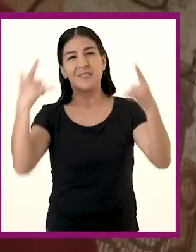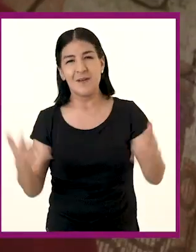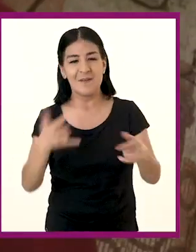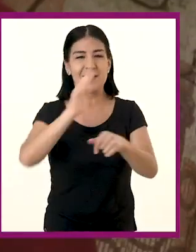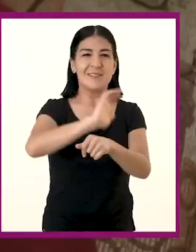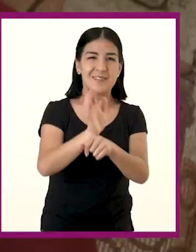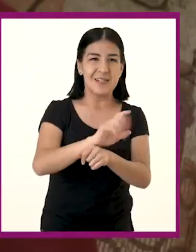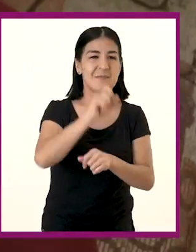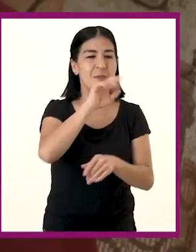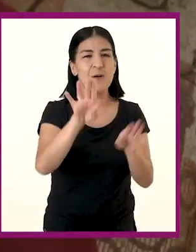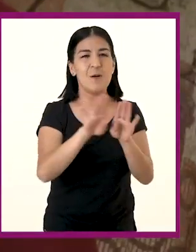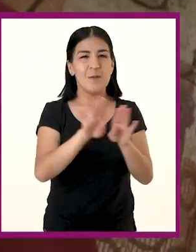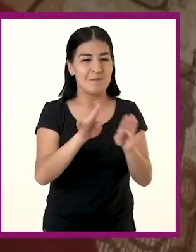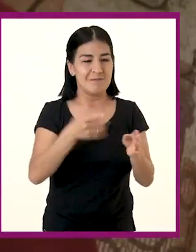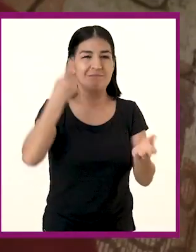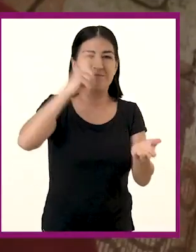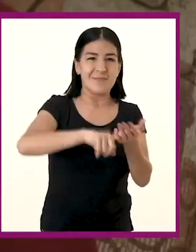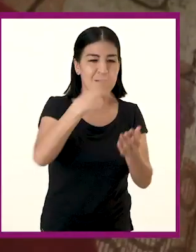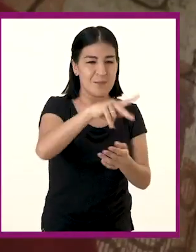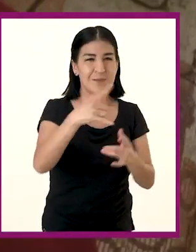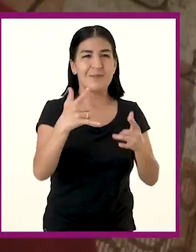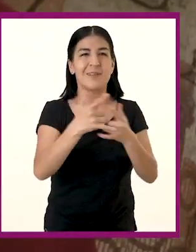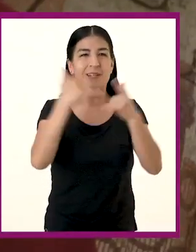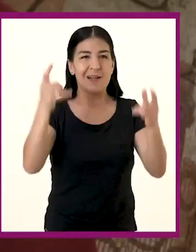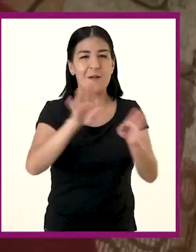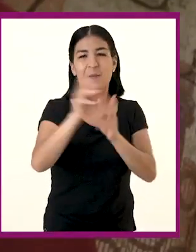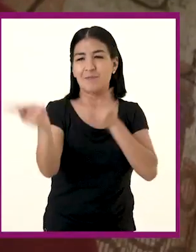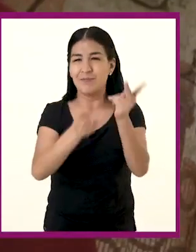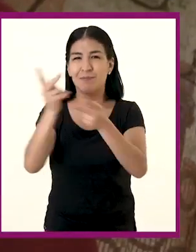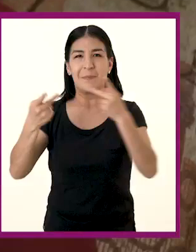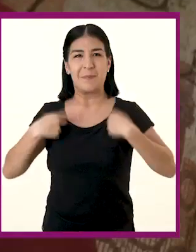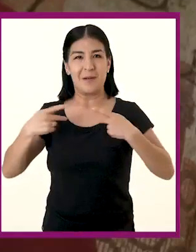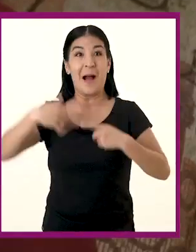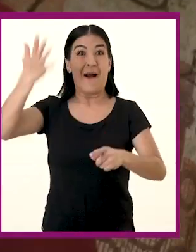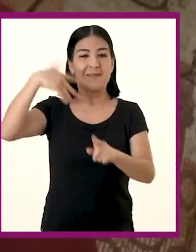vemos anécdotas. Hay un anecdotario que alimento con entrevistas a